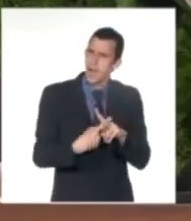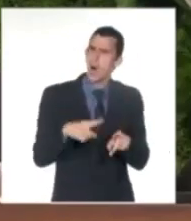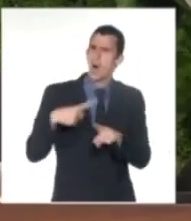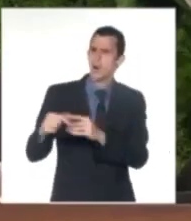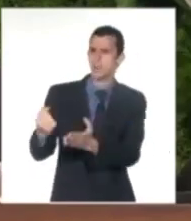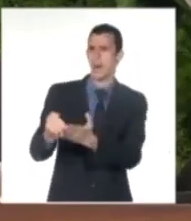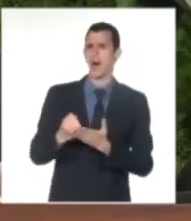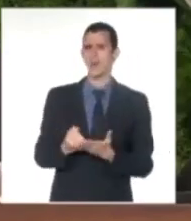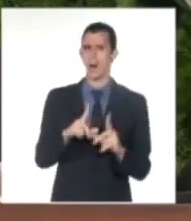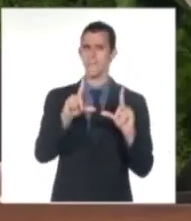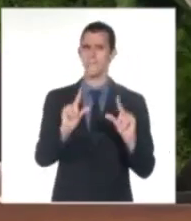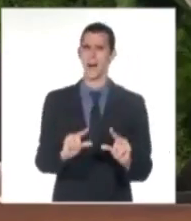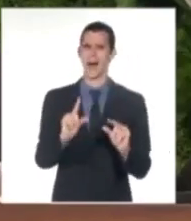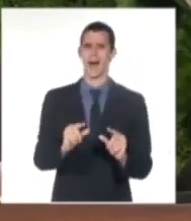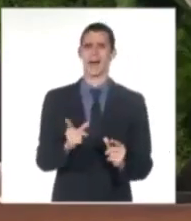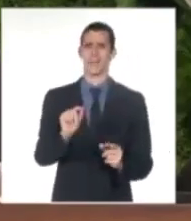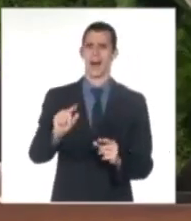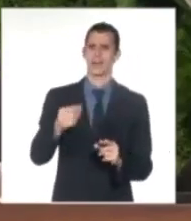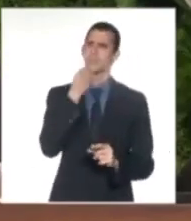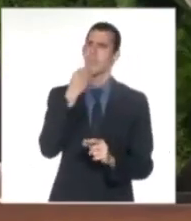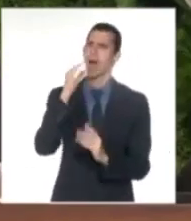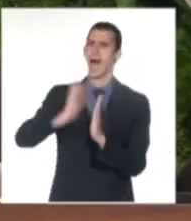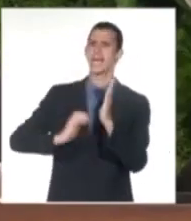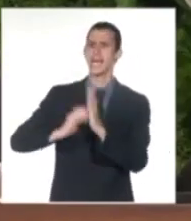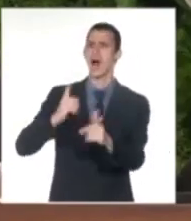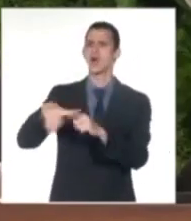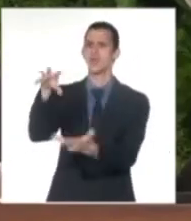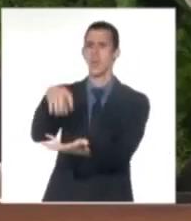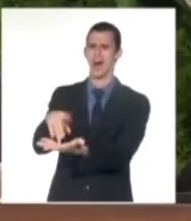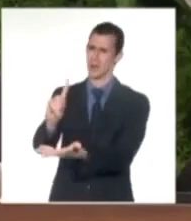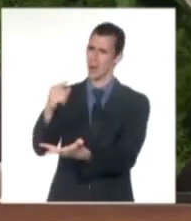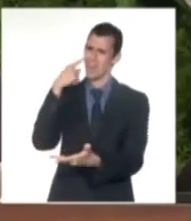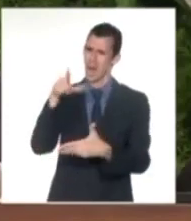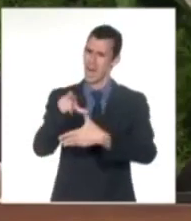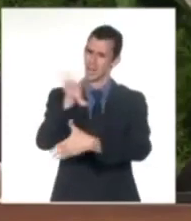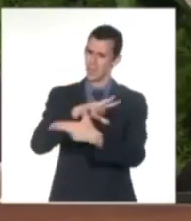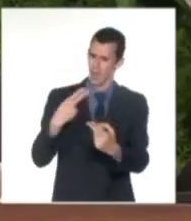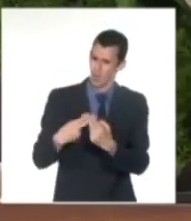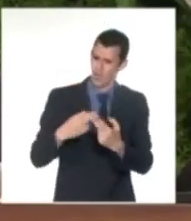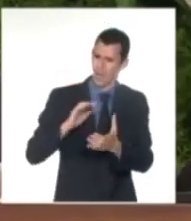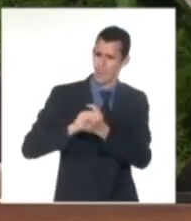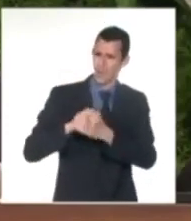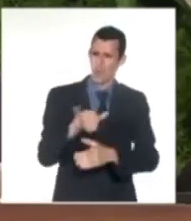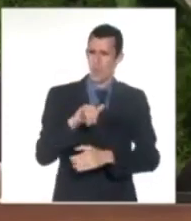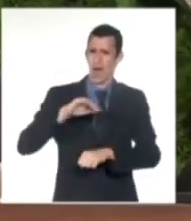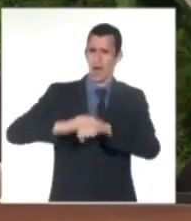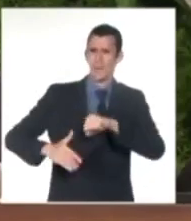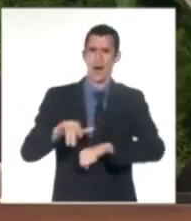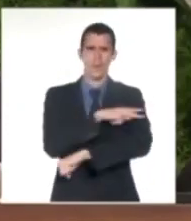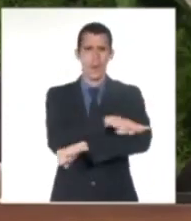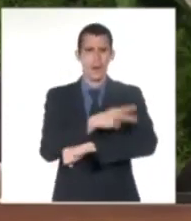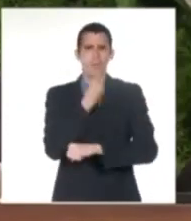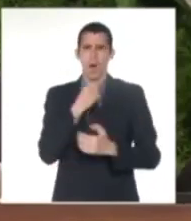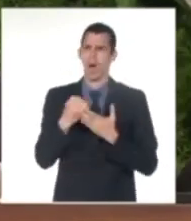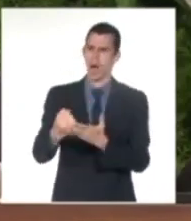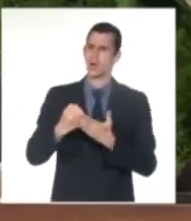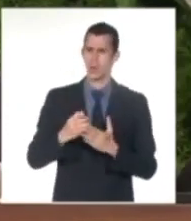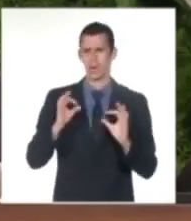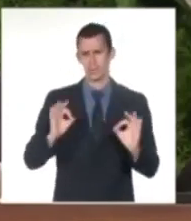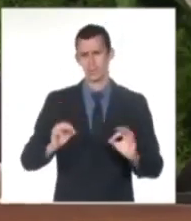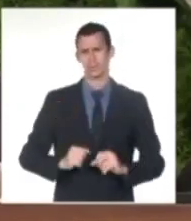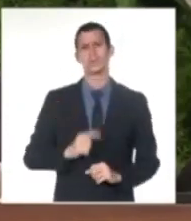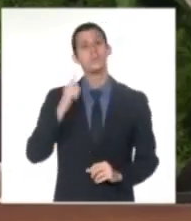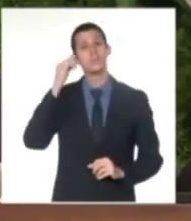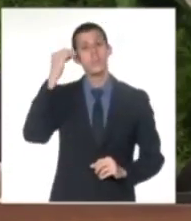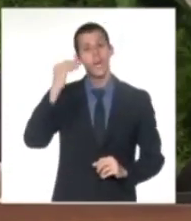precios por concepto de fletes. Confiamos en que las propuestas y acciones iniciales que emanen de este encuentro